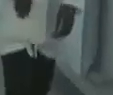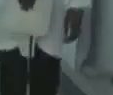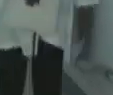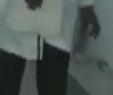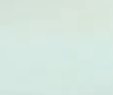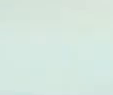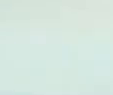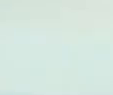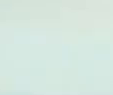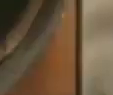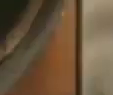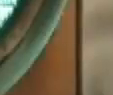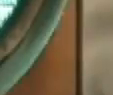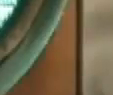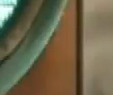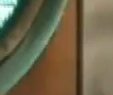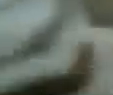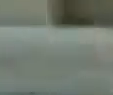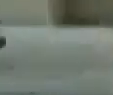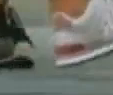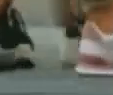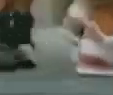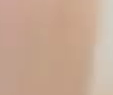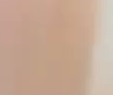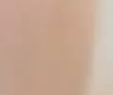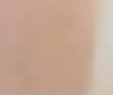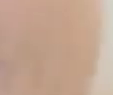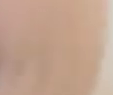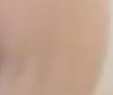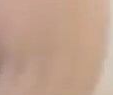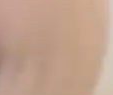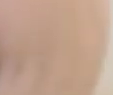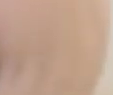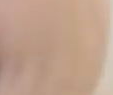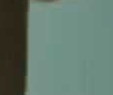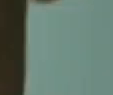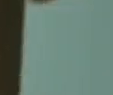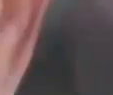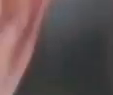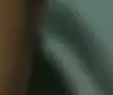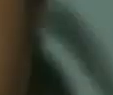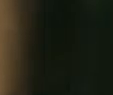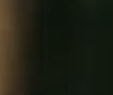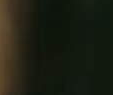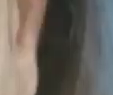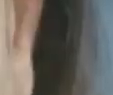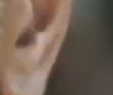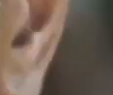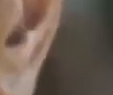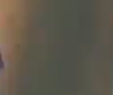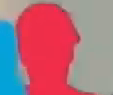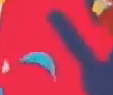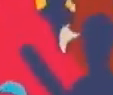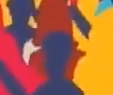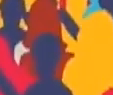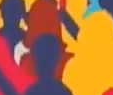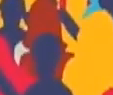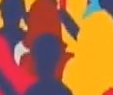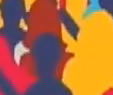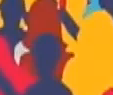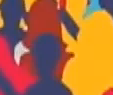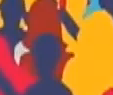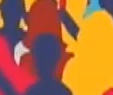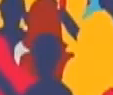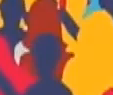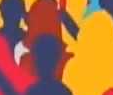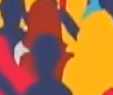las fuerzas vitales de una Venezuela llena de futuro. Hagamos historia. Este 8 de agosto. Ahora me toca a mí.